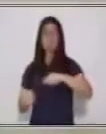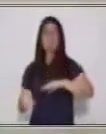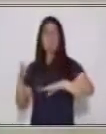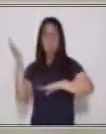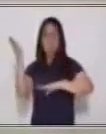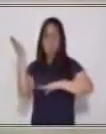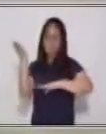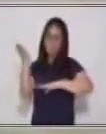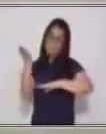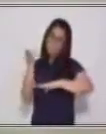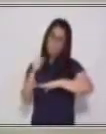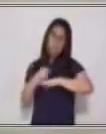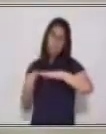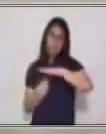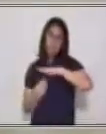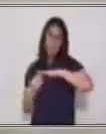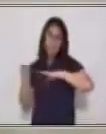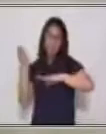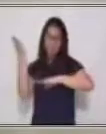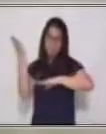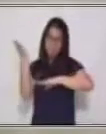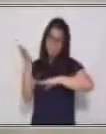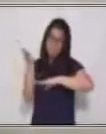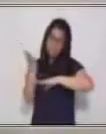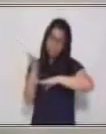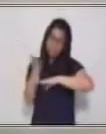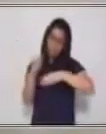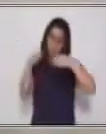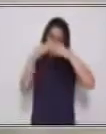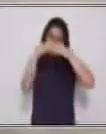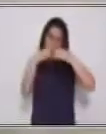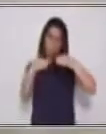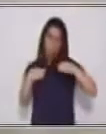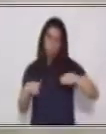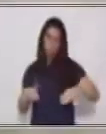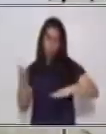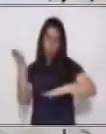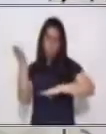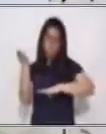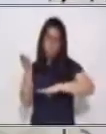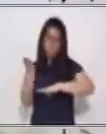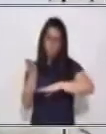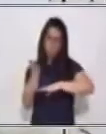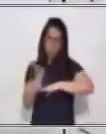corta al cono sin tocar la base, formando entonces